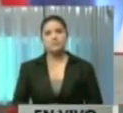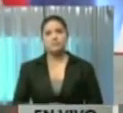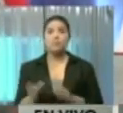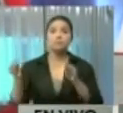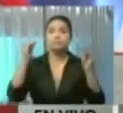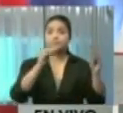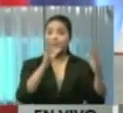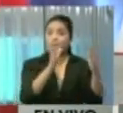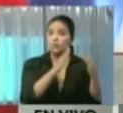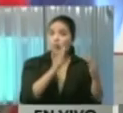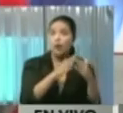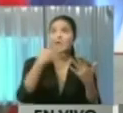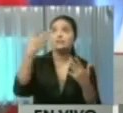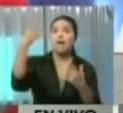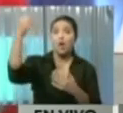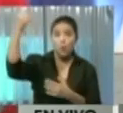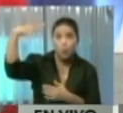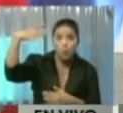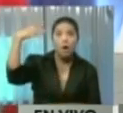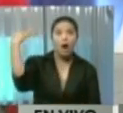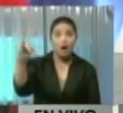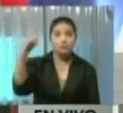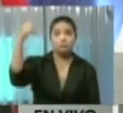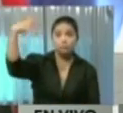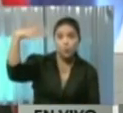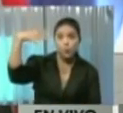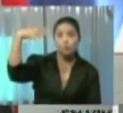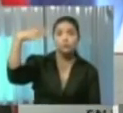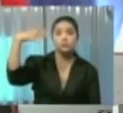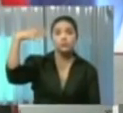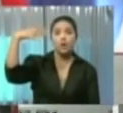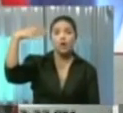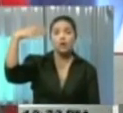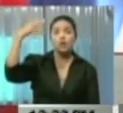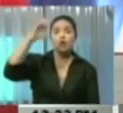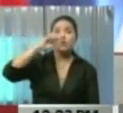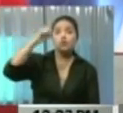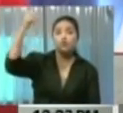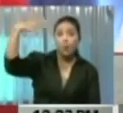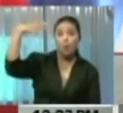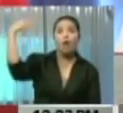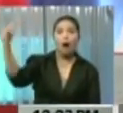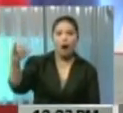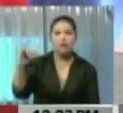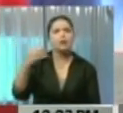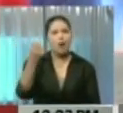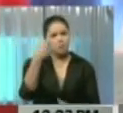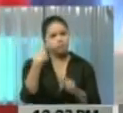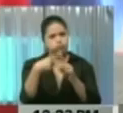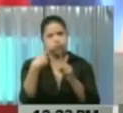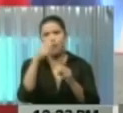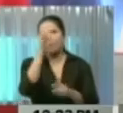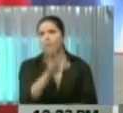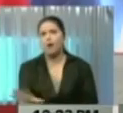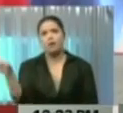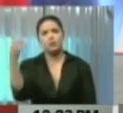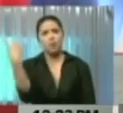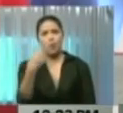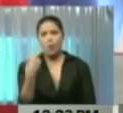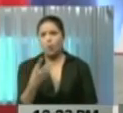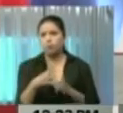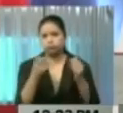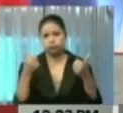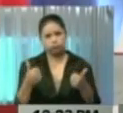hogares, a nuestras casas, con luz solar, es mucho mejor para todos y para todas. Y así, en